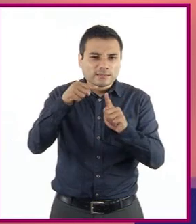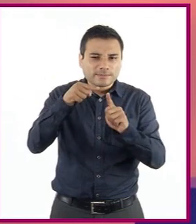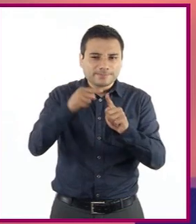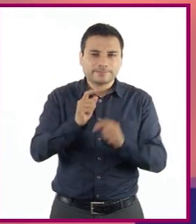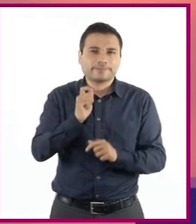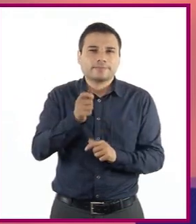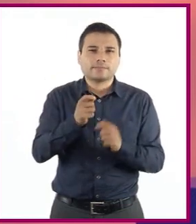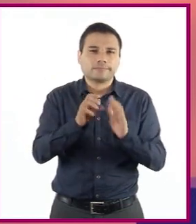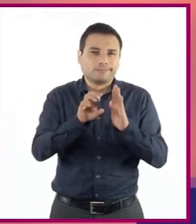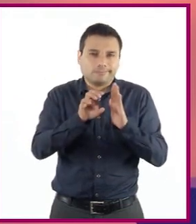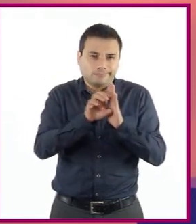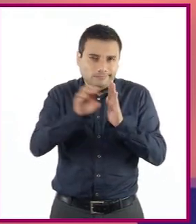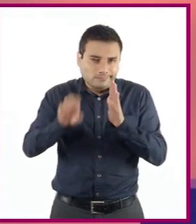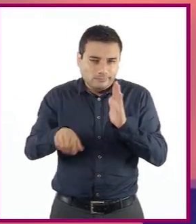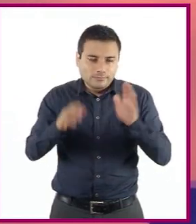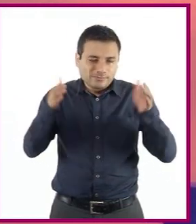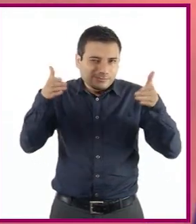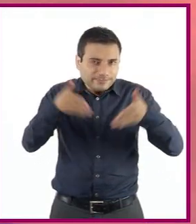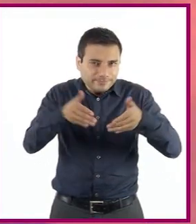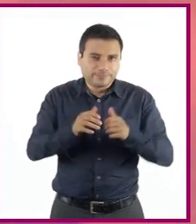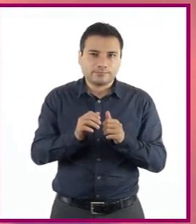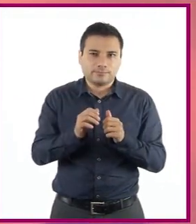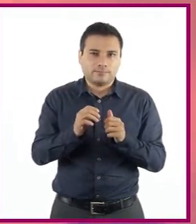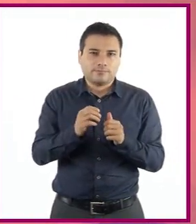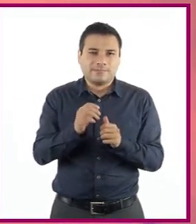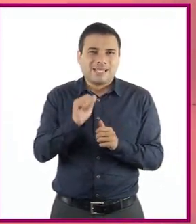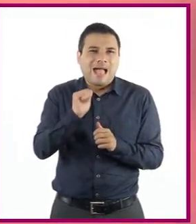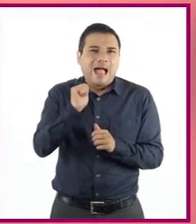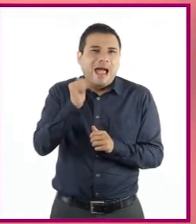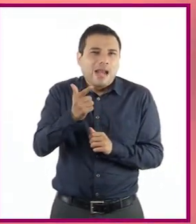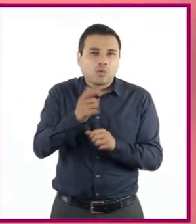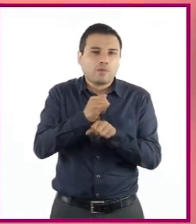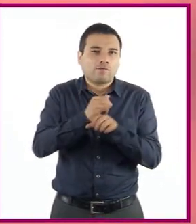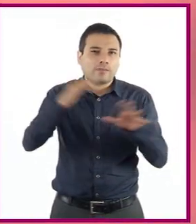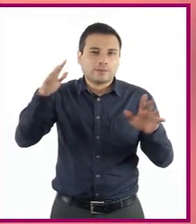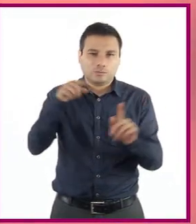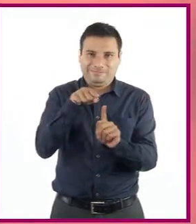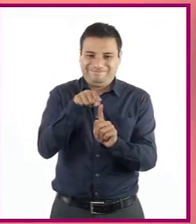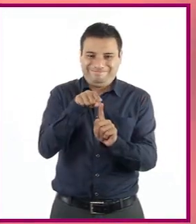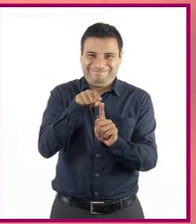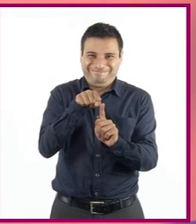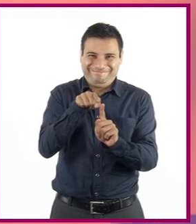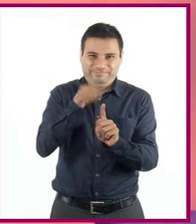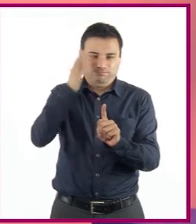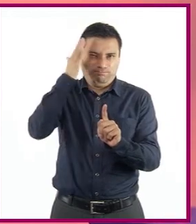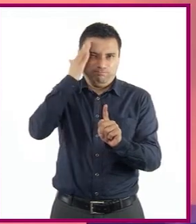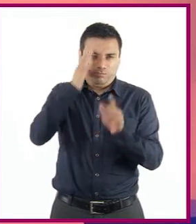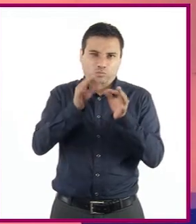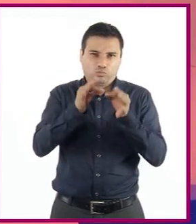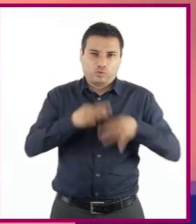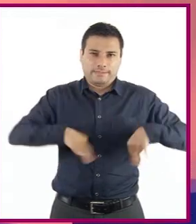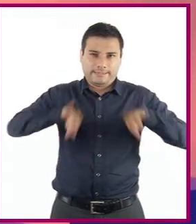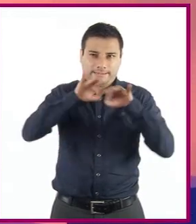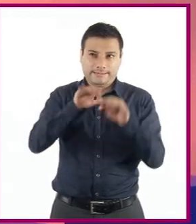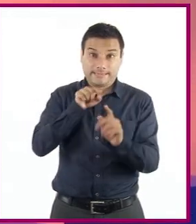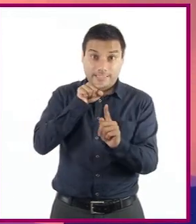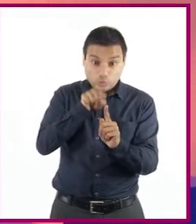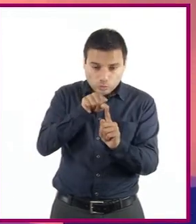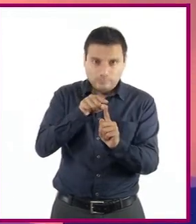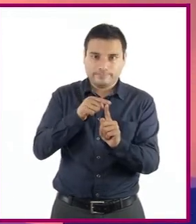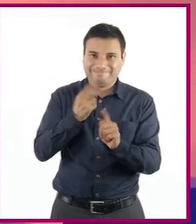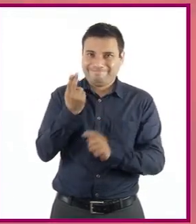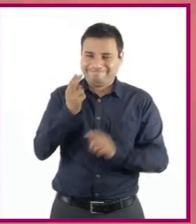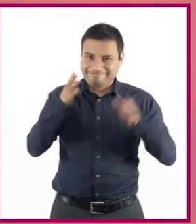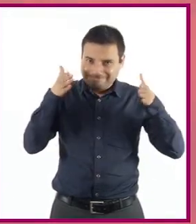así como centrar, poner especial atención en la información que se considera central por ser la más